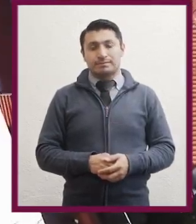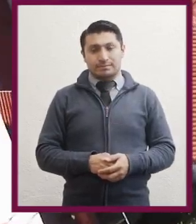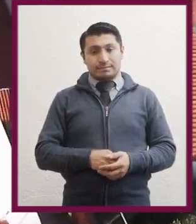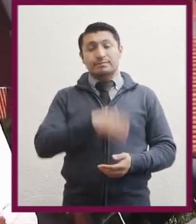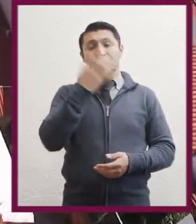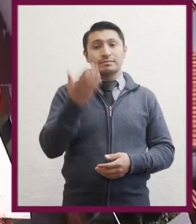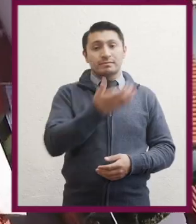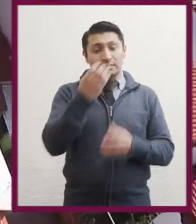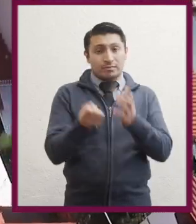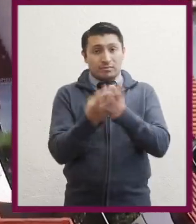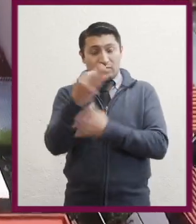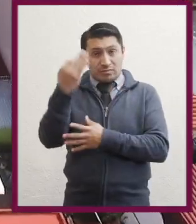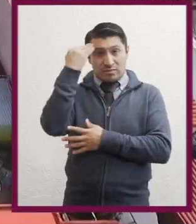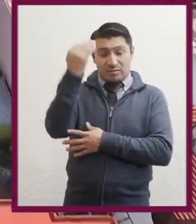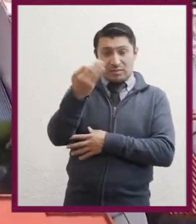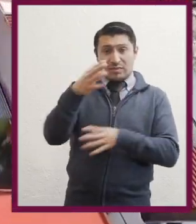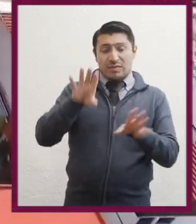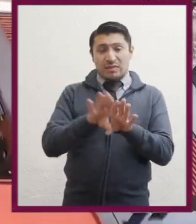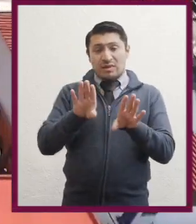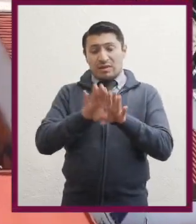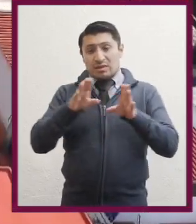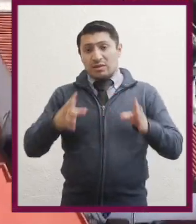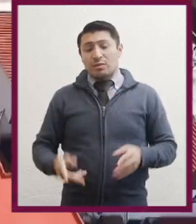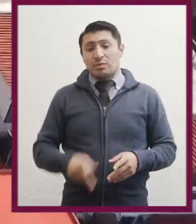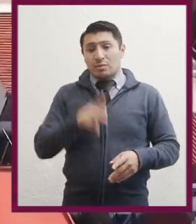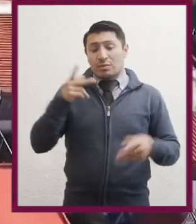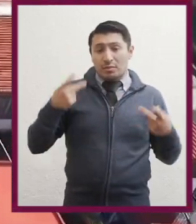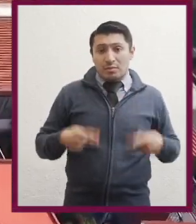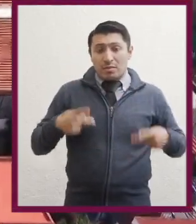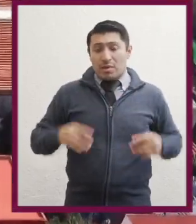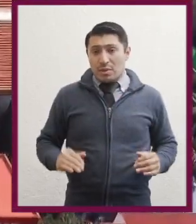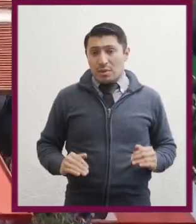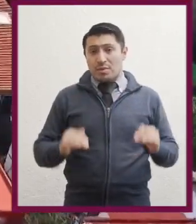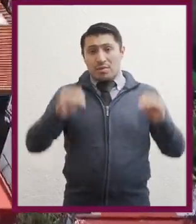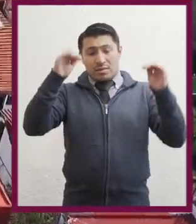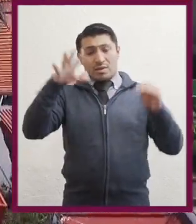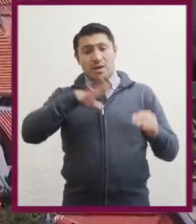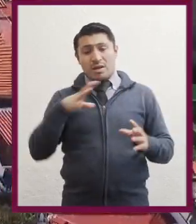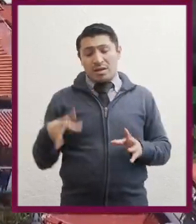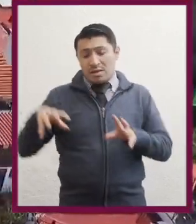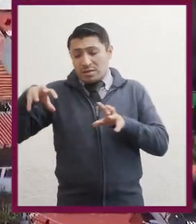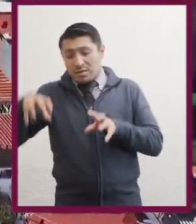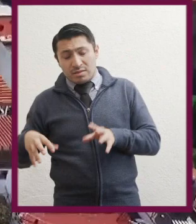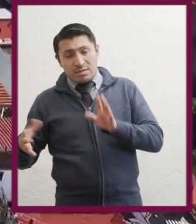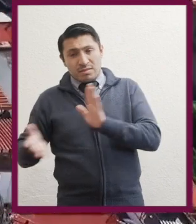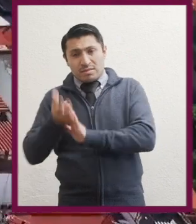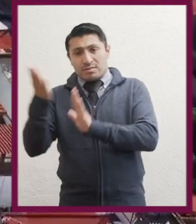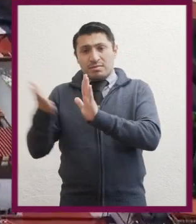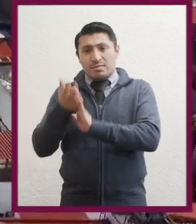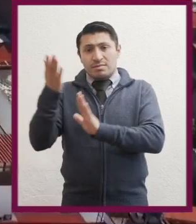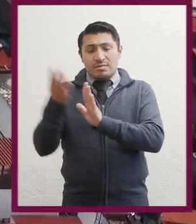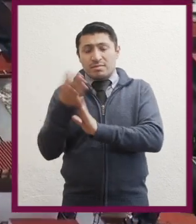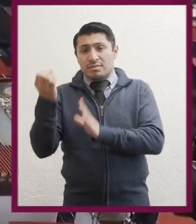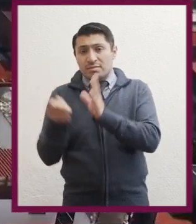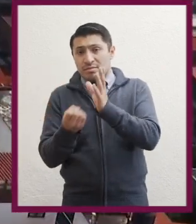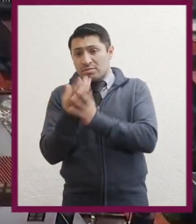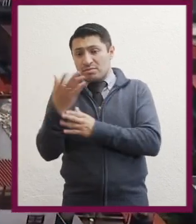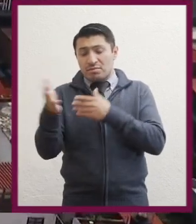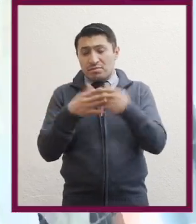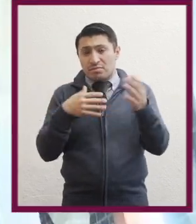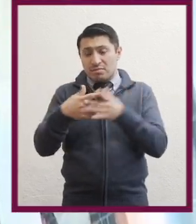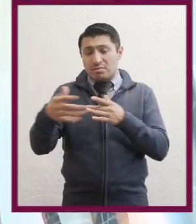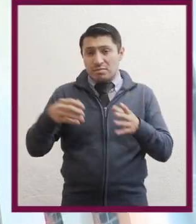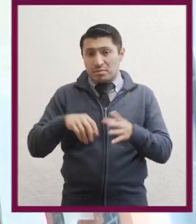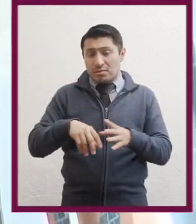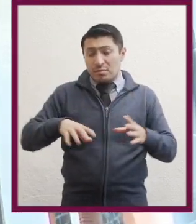Para adaptarse a los nuevos tiempos y al crecimiento de la población, a un costado se levantó otra estructura más moderna y